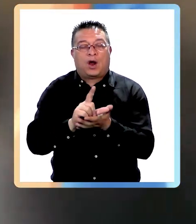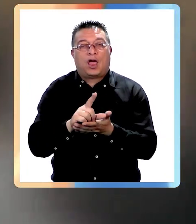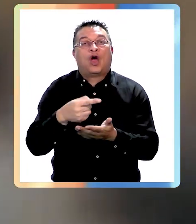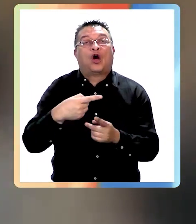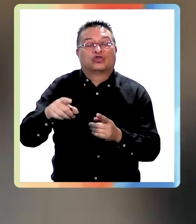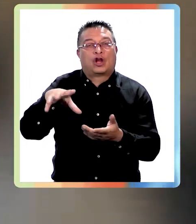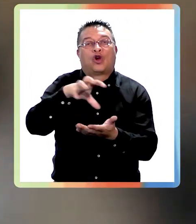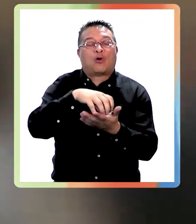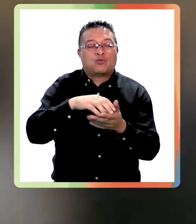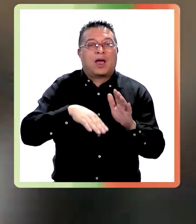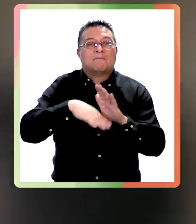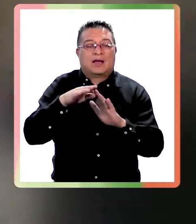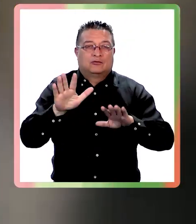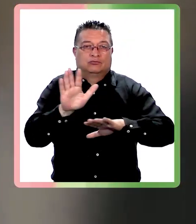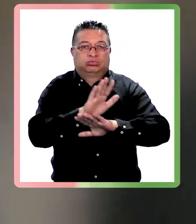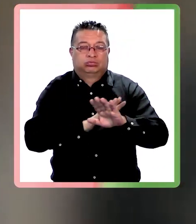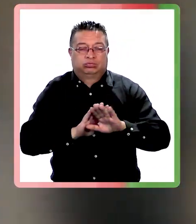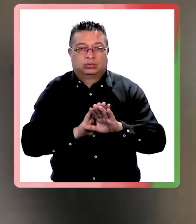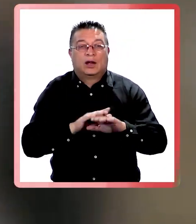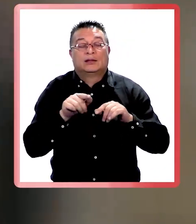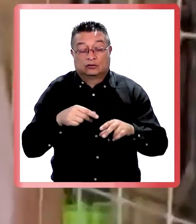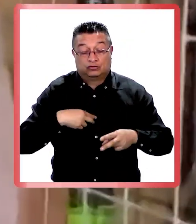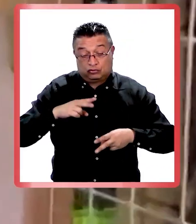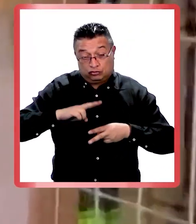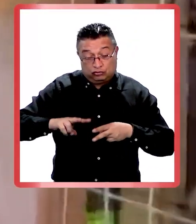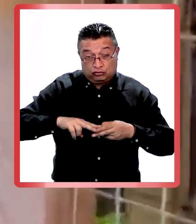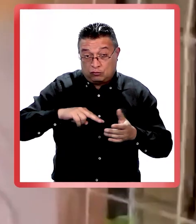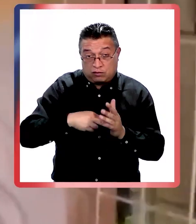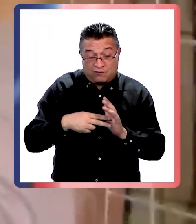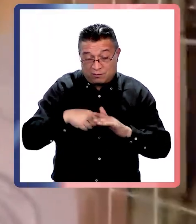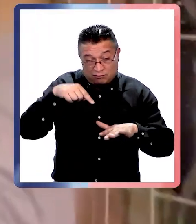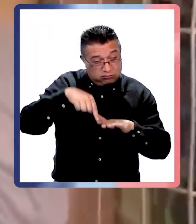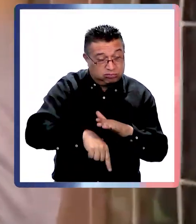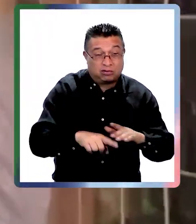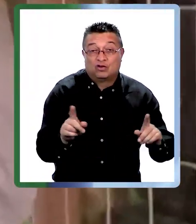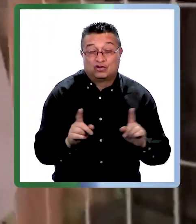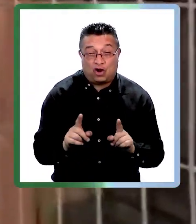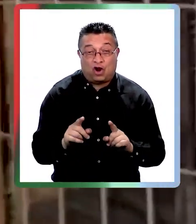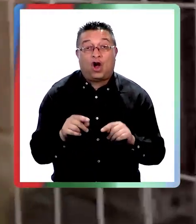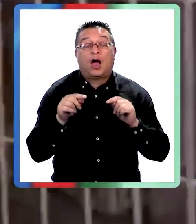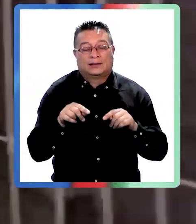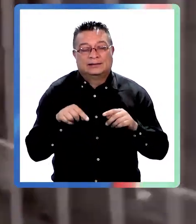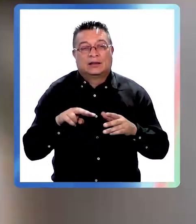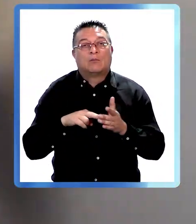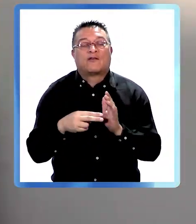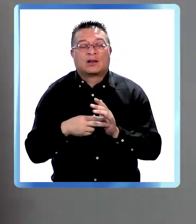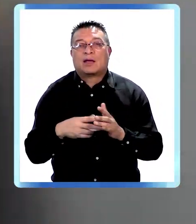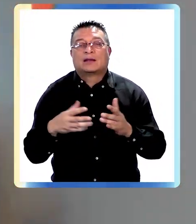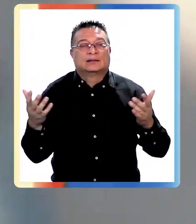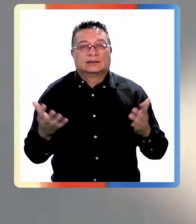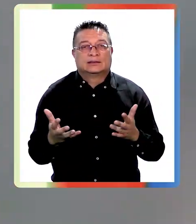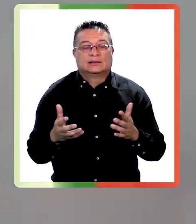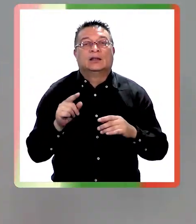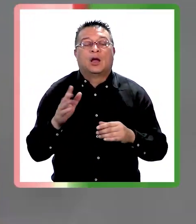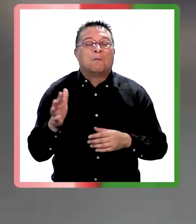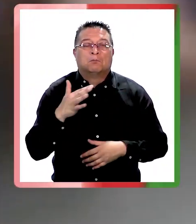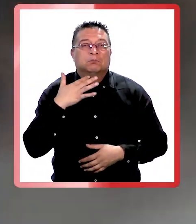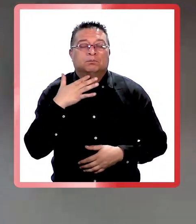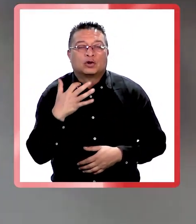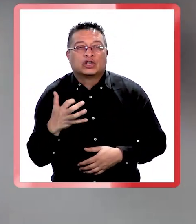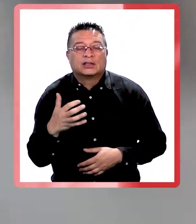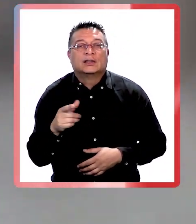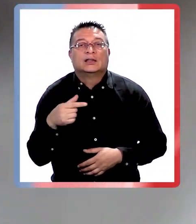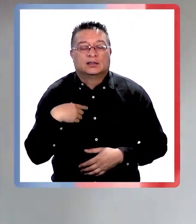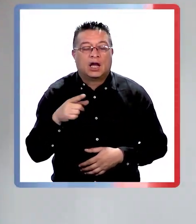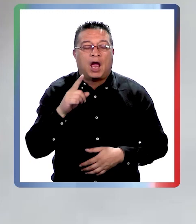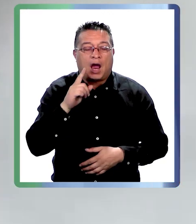lugar a una comuna que tenga menos resguardo. Entonces no estoy resolviendo el problema de fondo, que son los problemas de